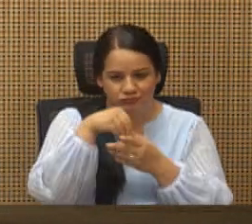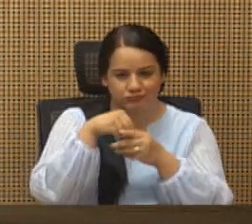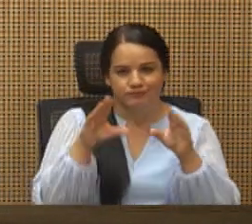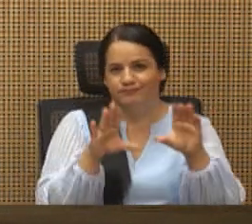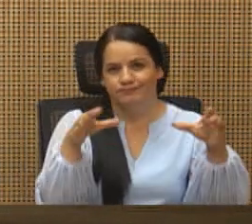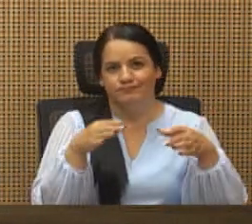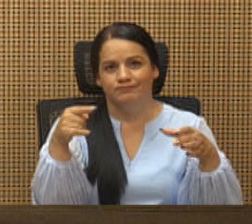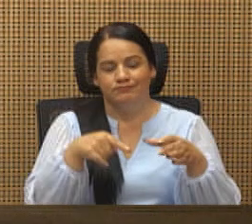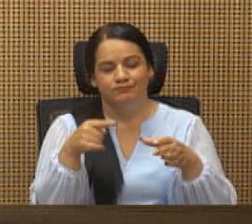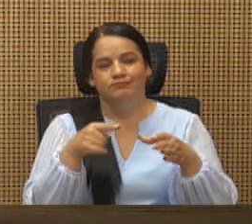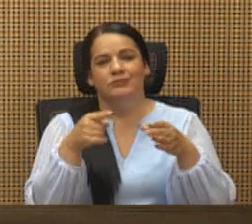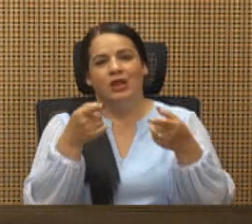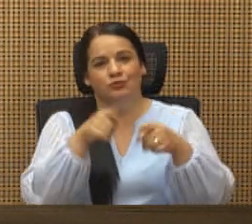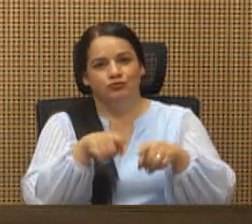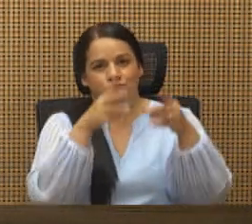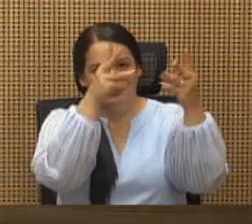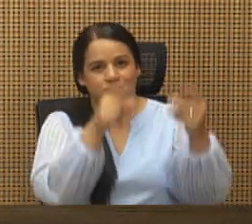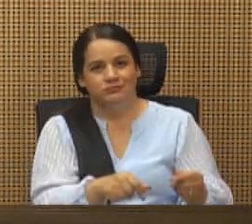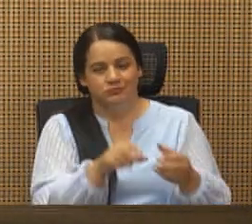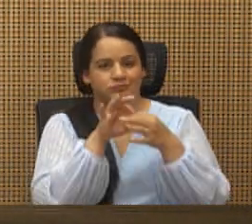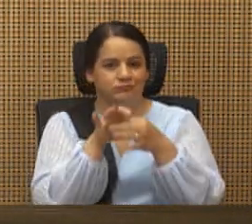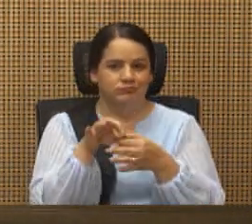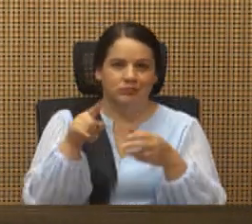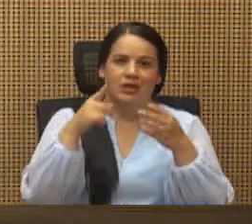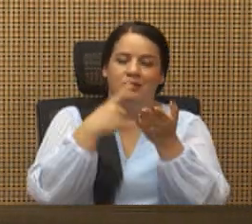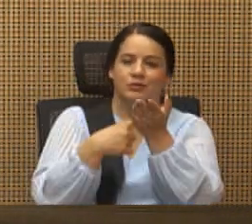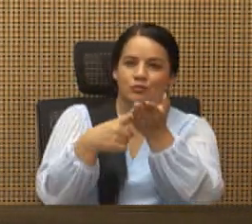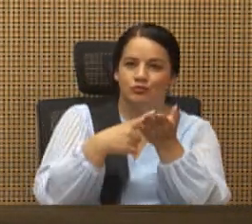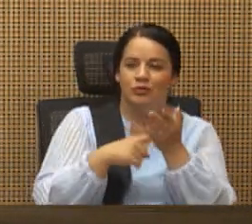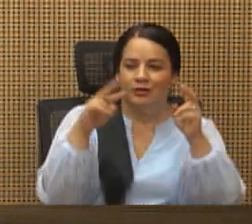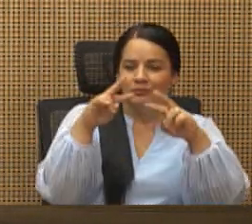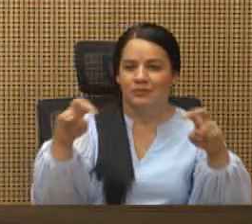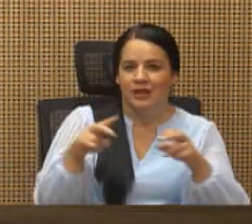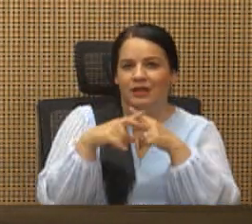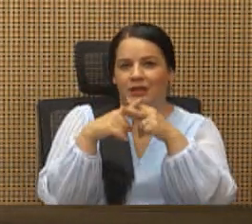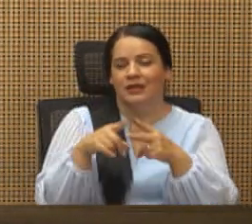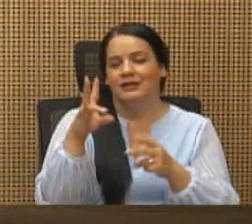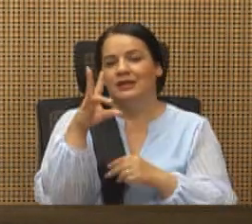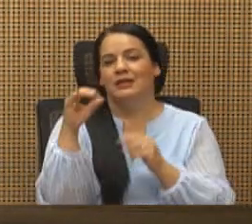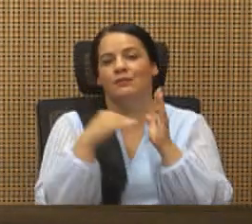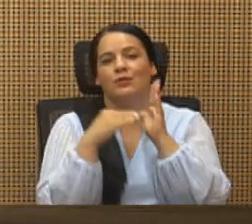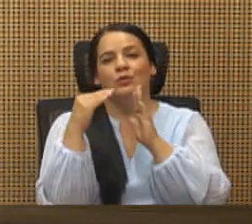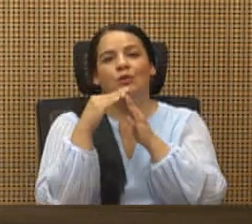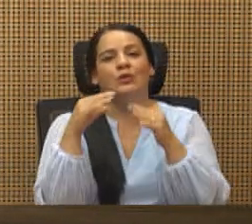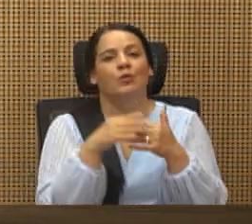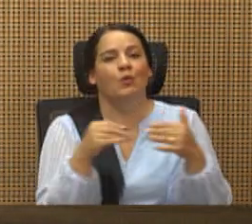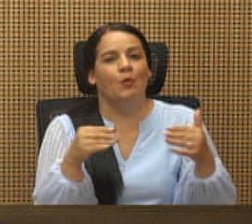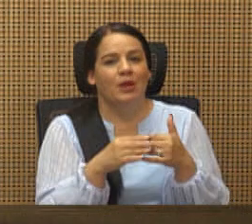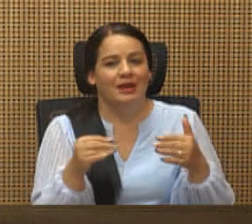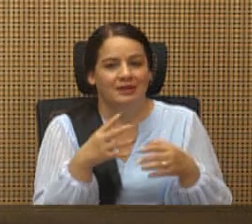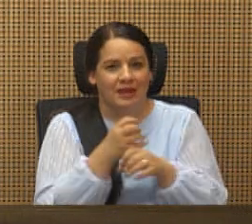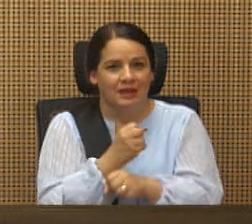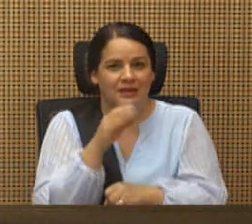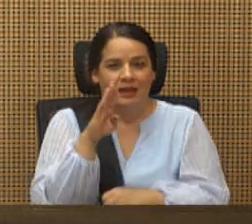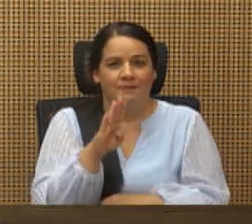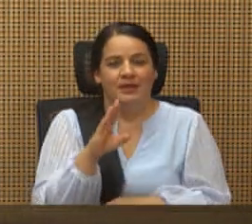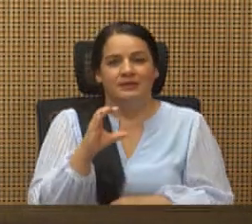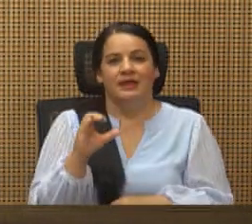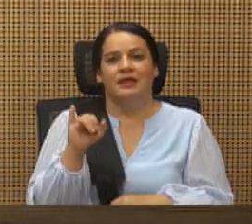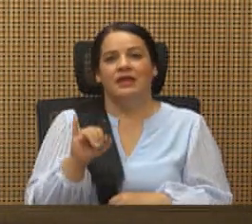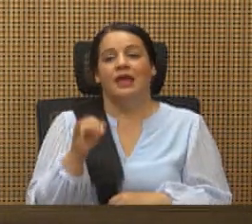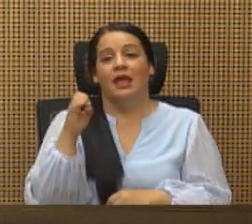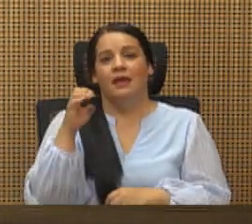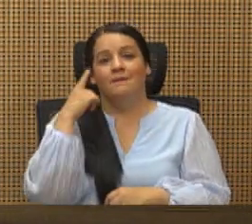a cuenta de la discusión y análisis del crédito por 700 millones de dólares que realiza el bci para